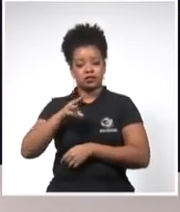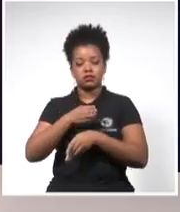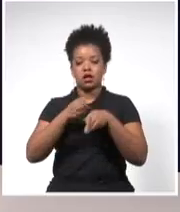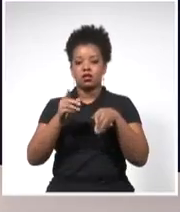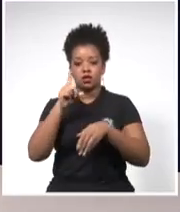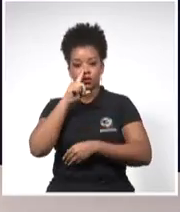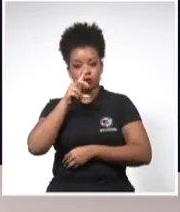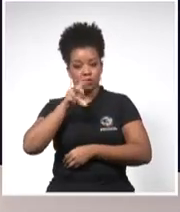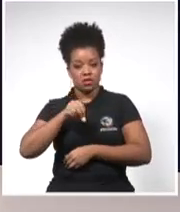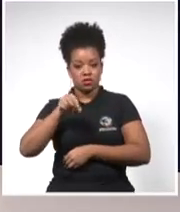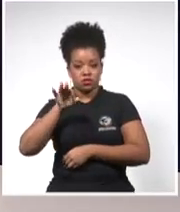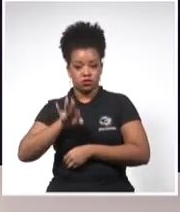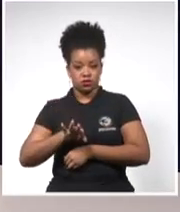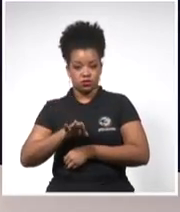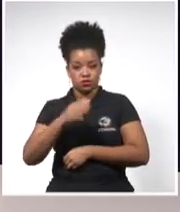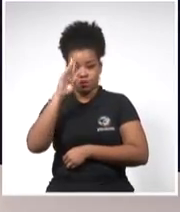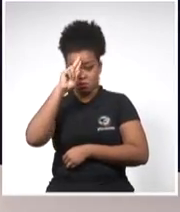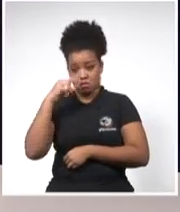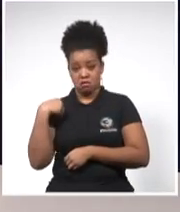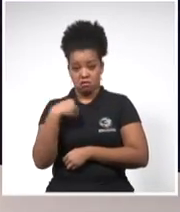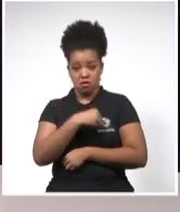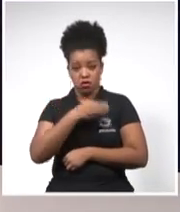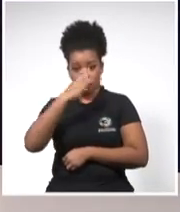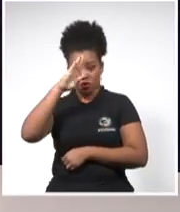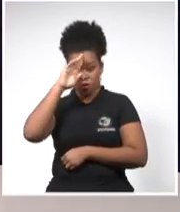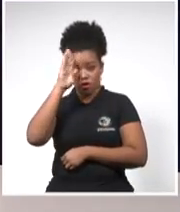en Brasil atendieran